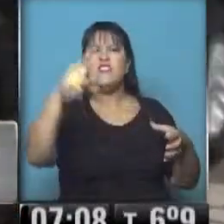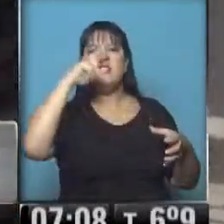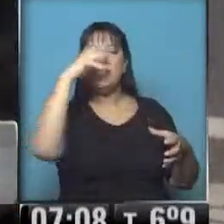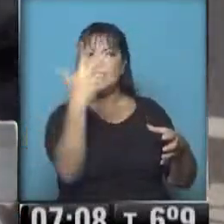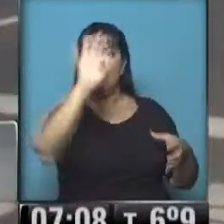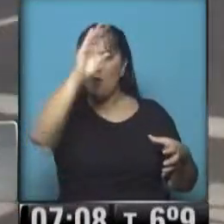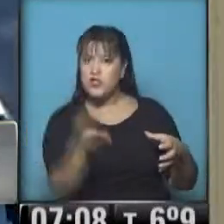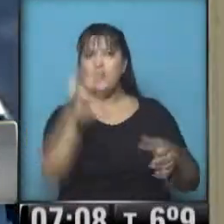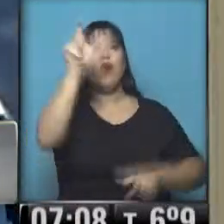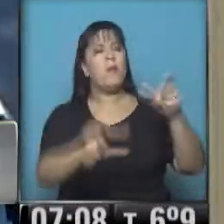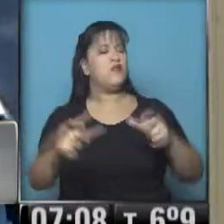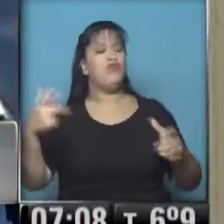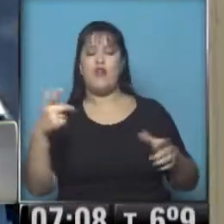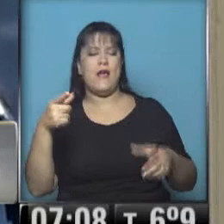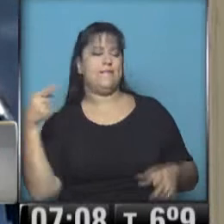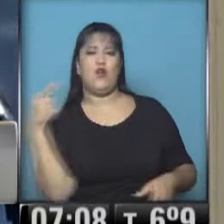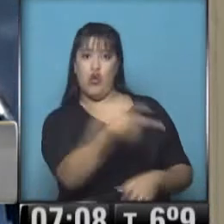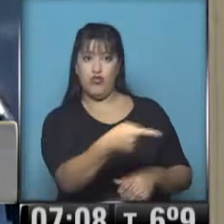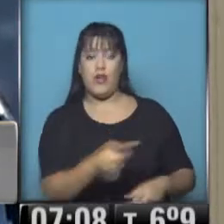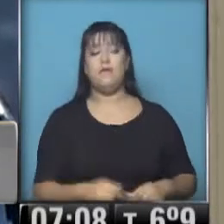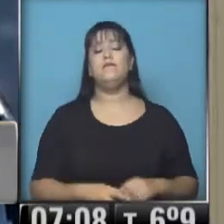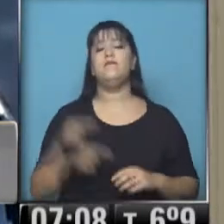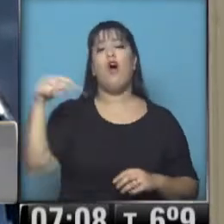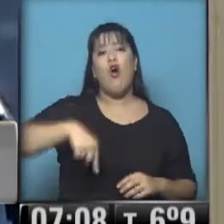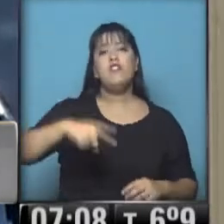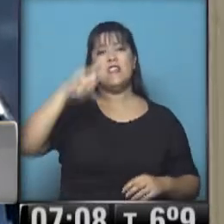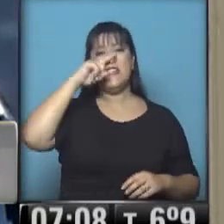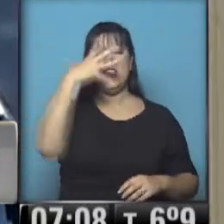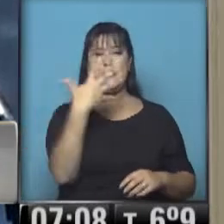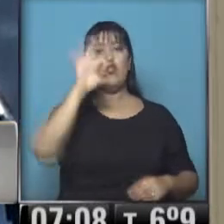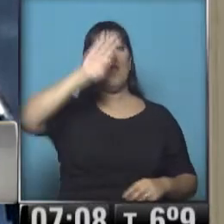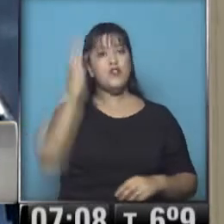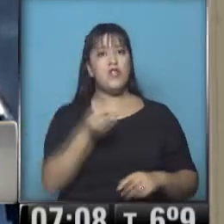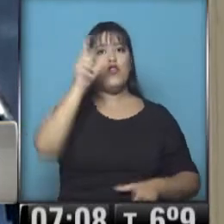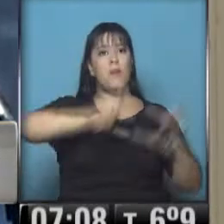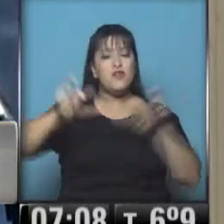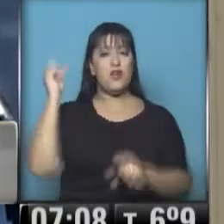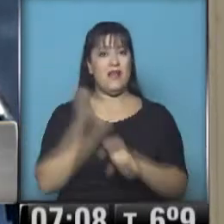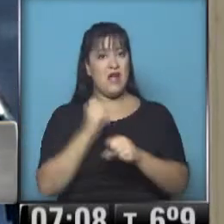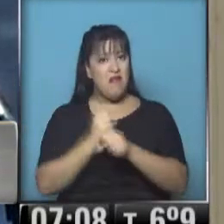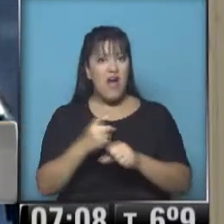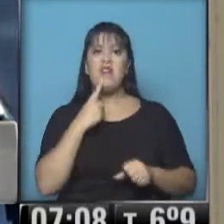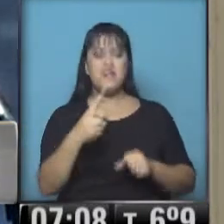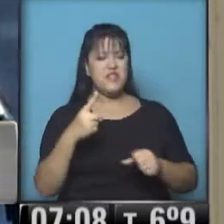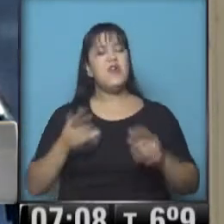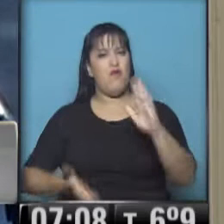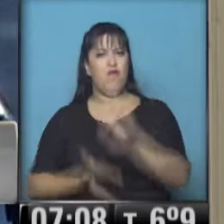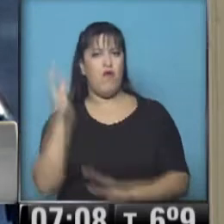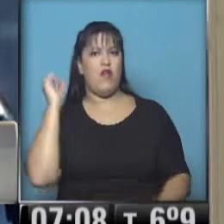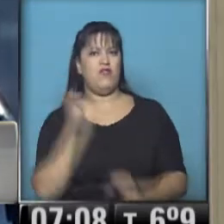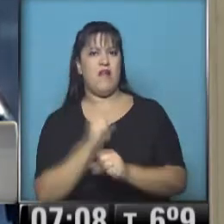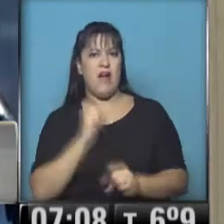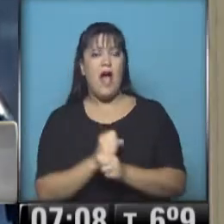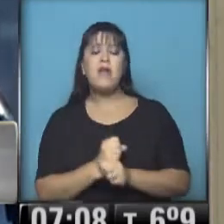medida hoy el 75% los trabajadores manifestaron su voluntad de trabajar en el día de la fecha no